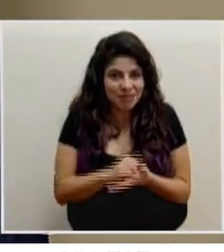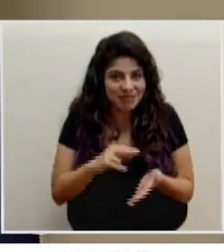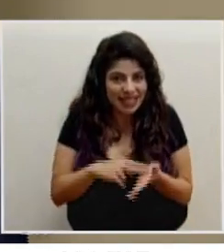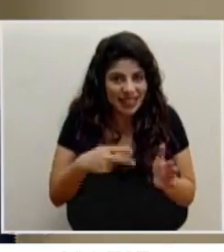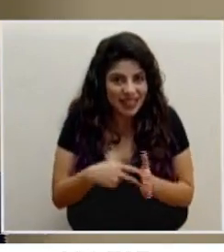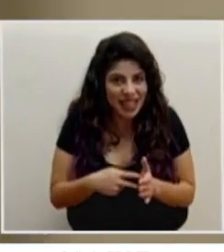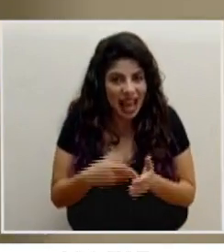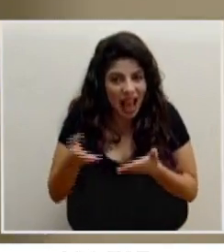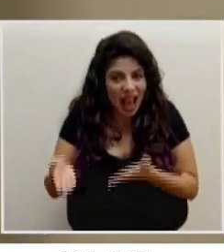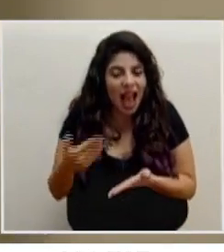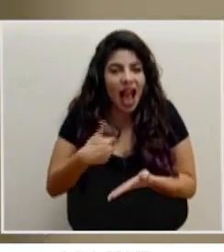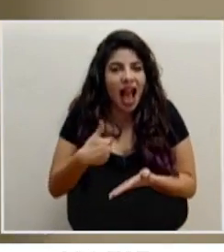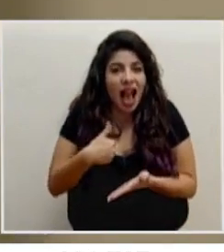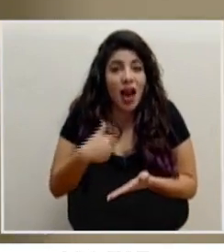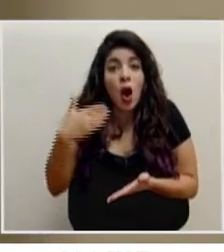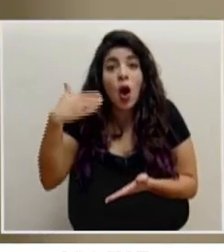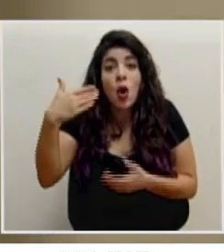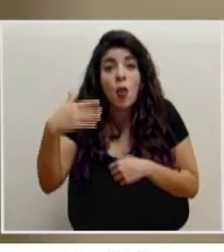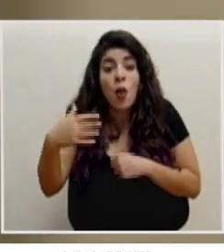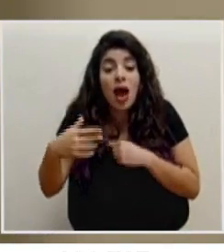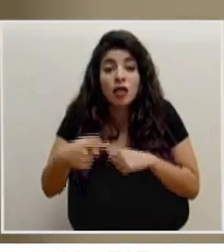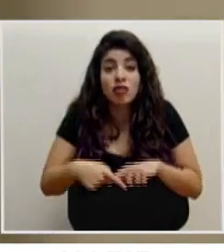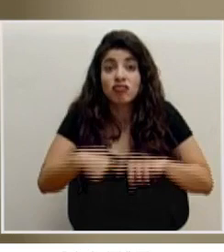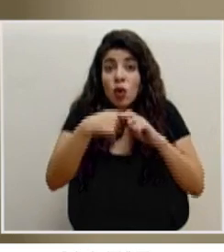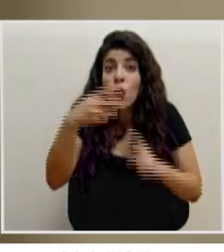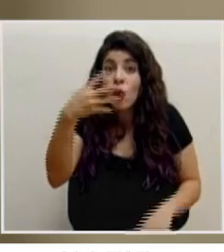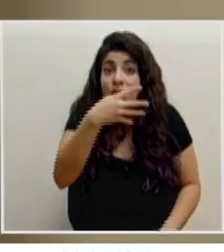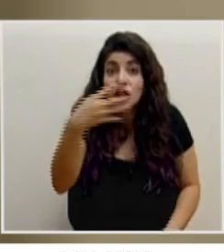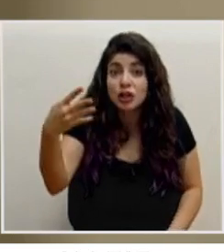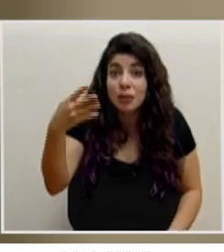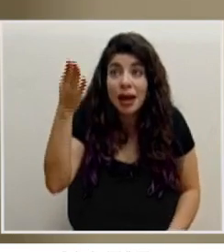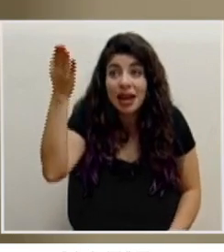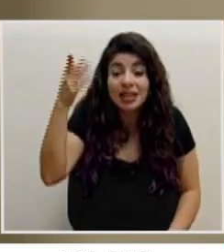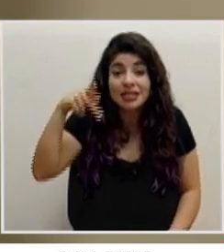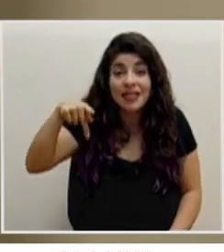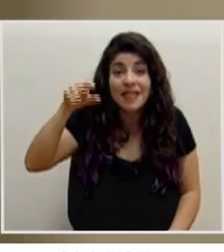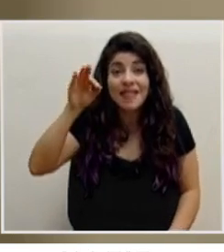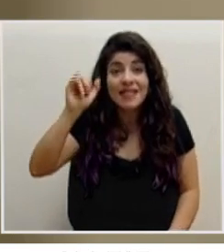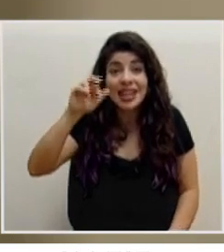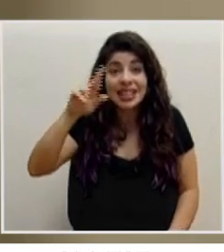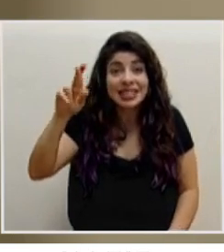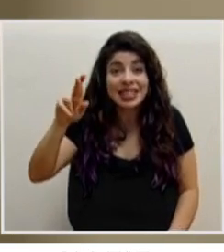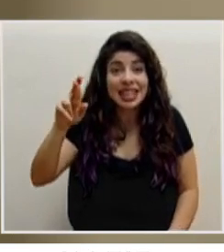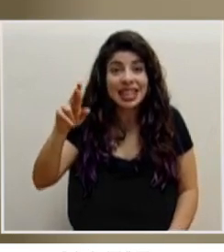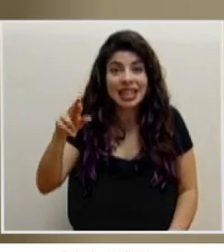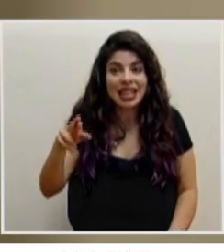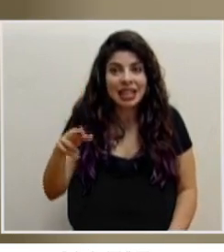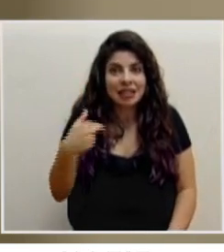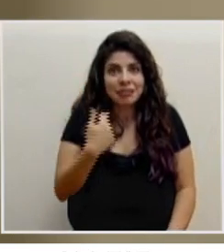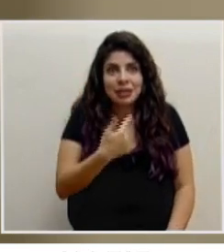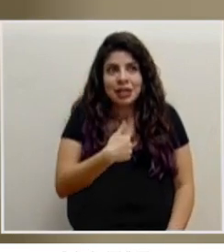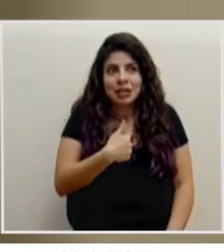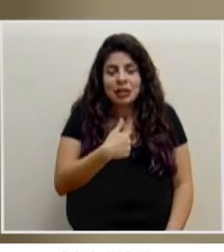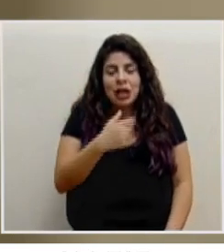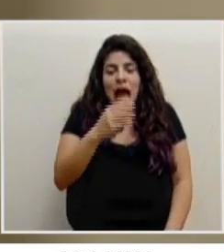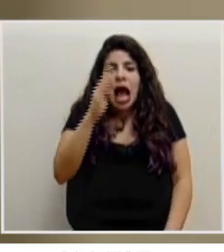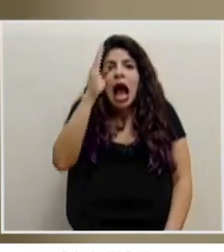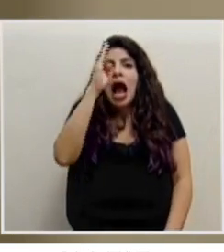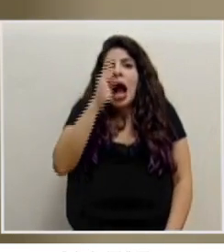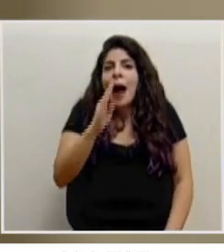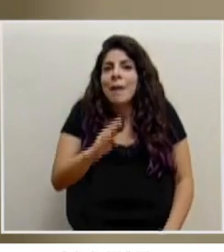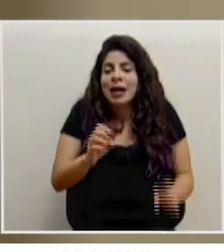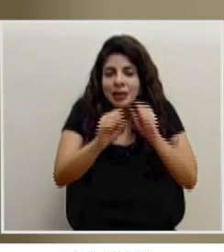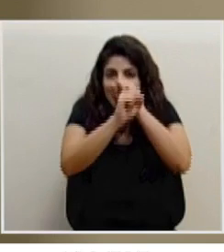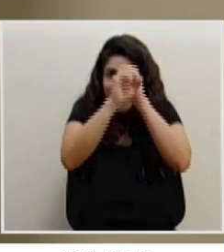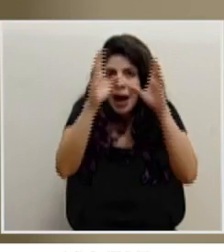riesgo está latente. Cuando hubo una interrupción de casi 4 semanas por parte de Pfizer, eso no lo teníamos nosotros jamás en nuestro